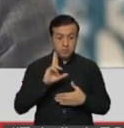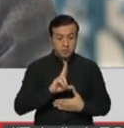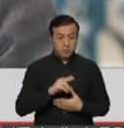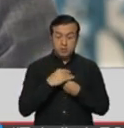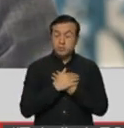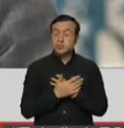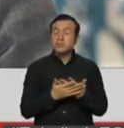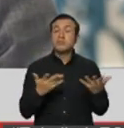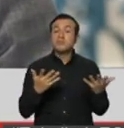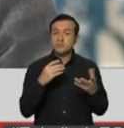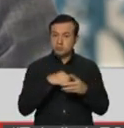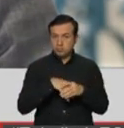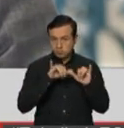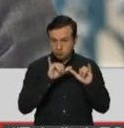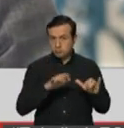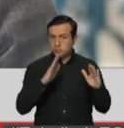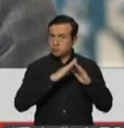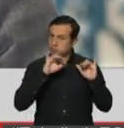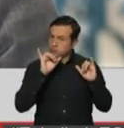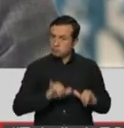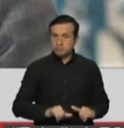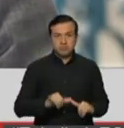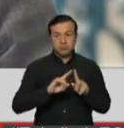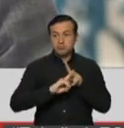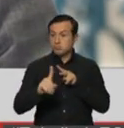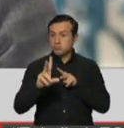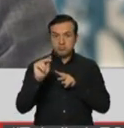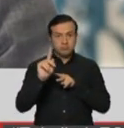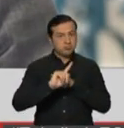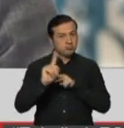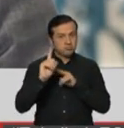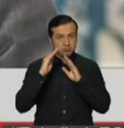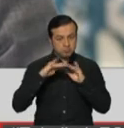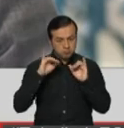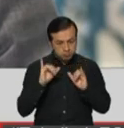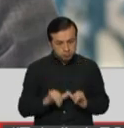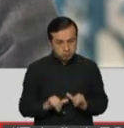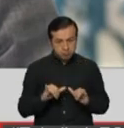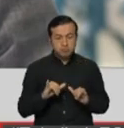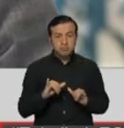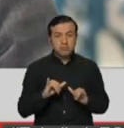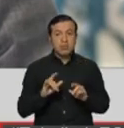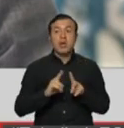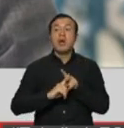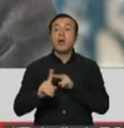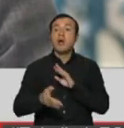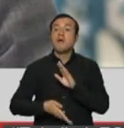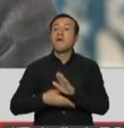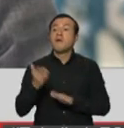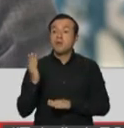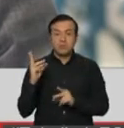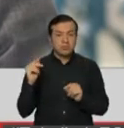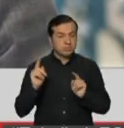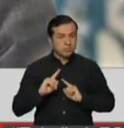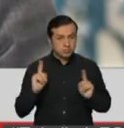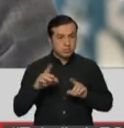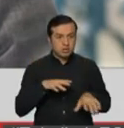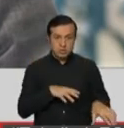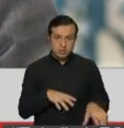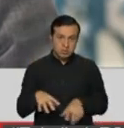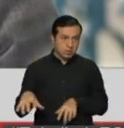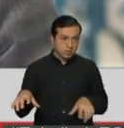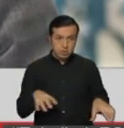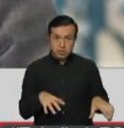es quedarse en casa, no salir, no hacer cosas o actividades que no